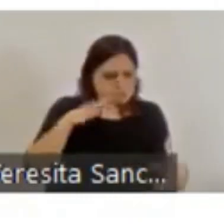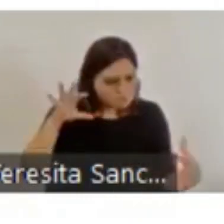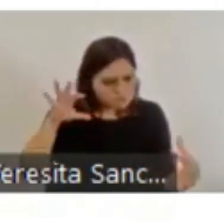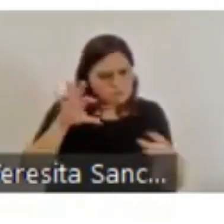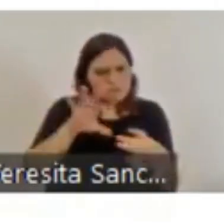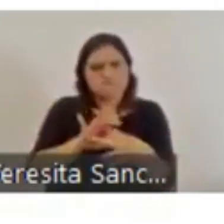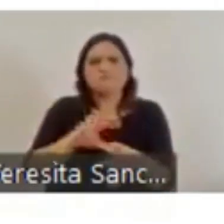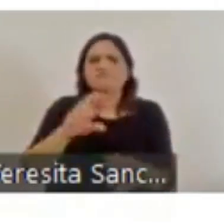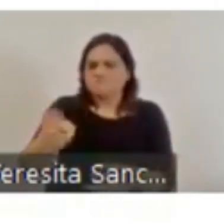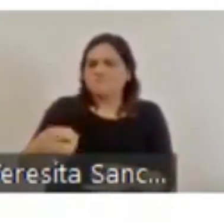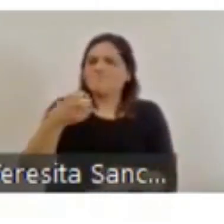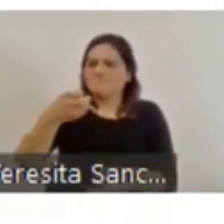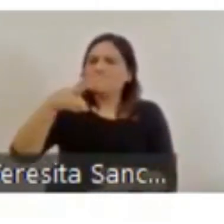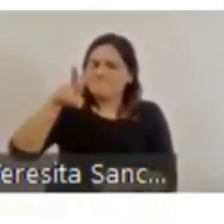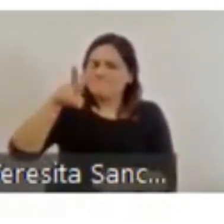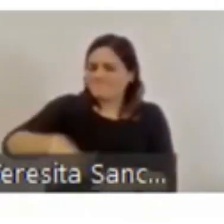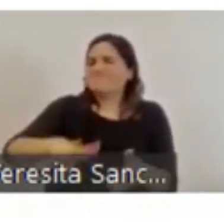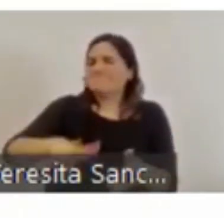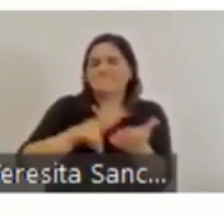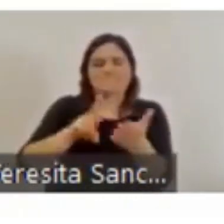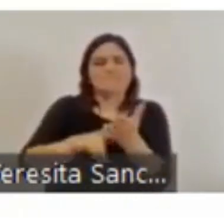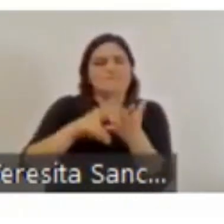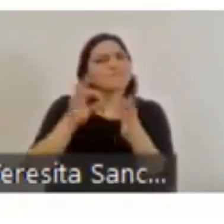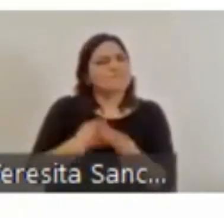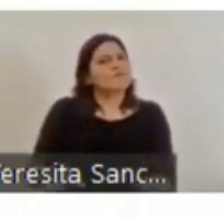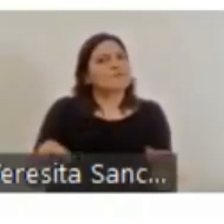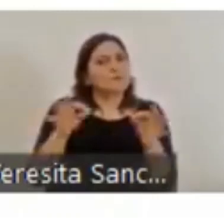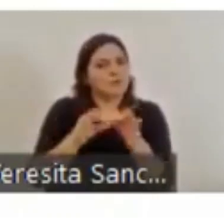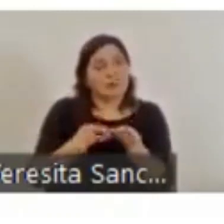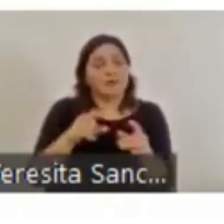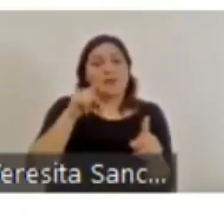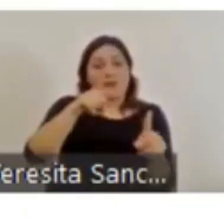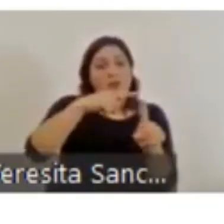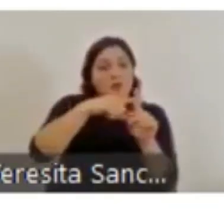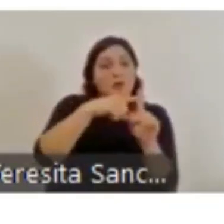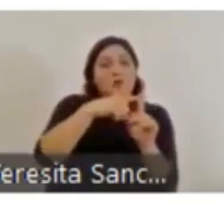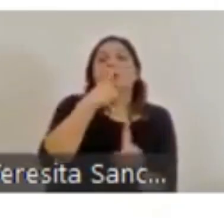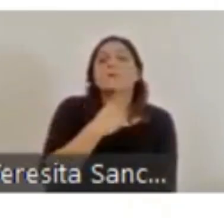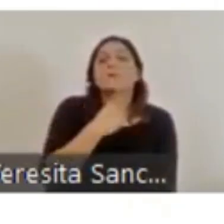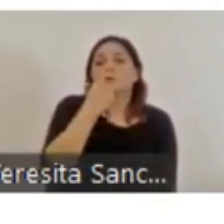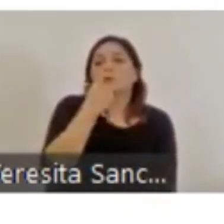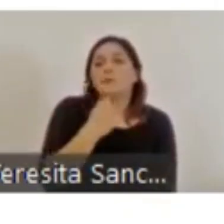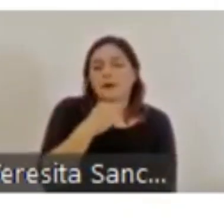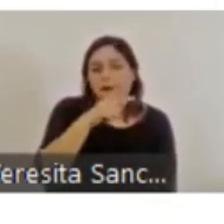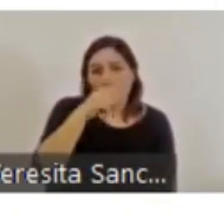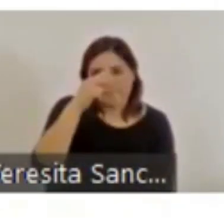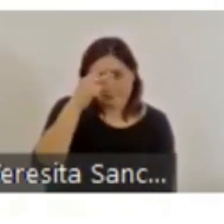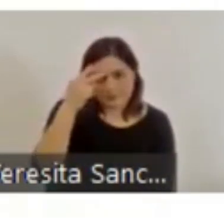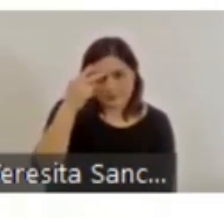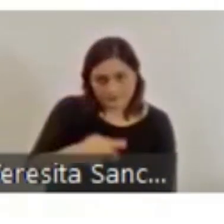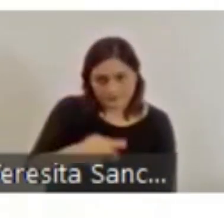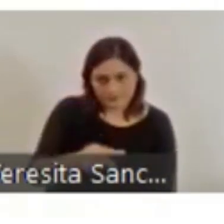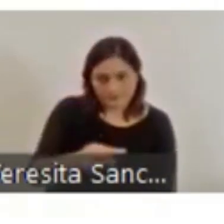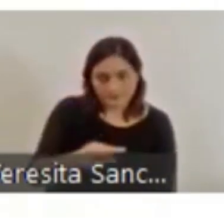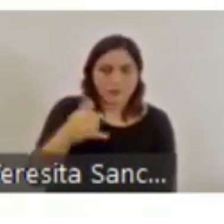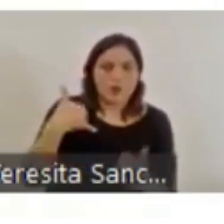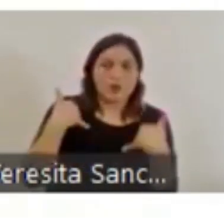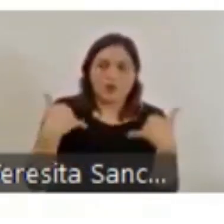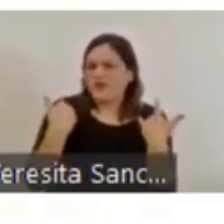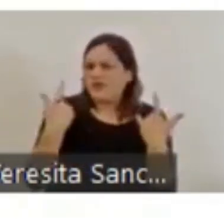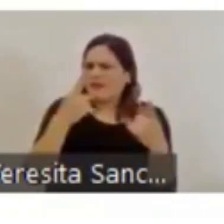que es ideal, ¿no? Y Cruz Roja Mexicana de la Juventud, pues tiene muchas